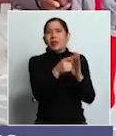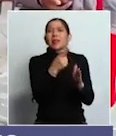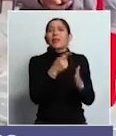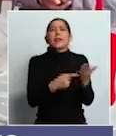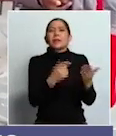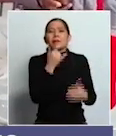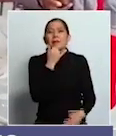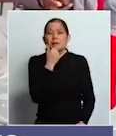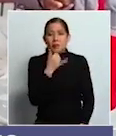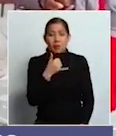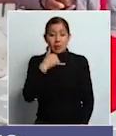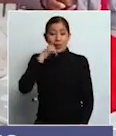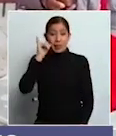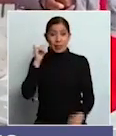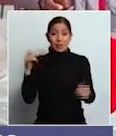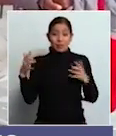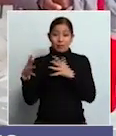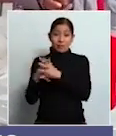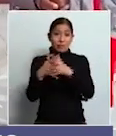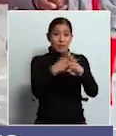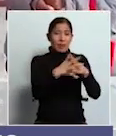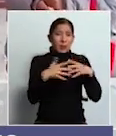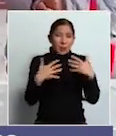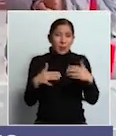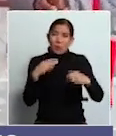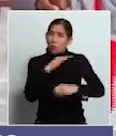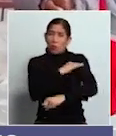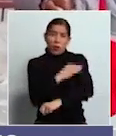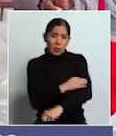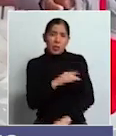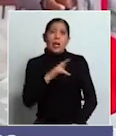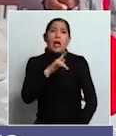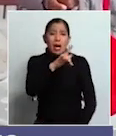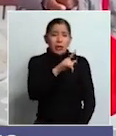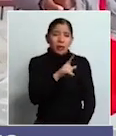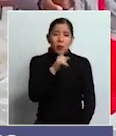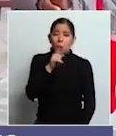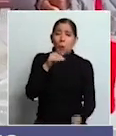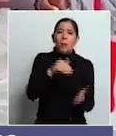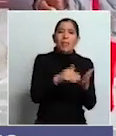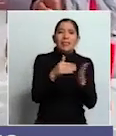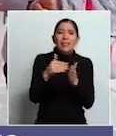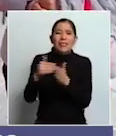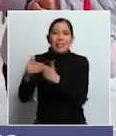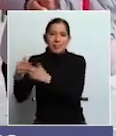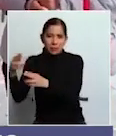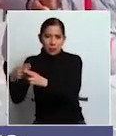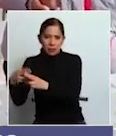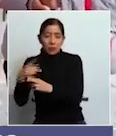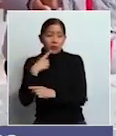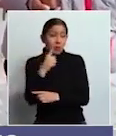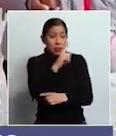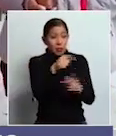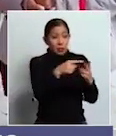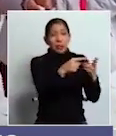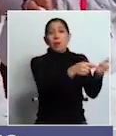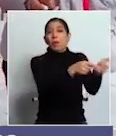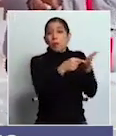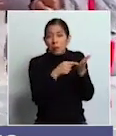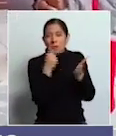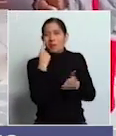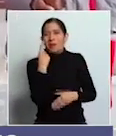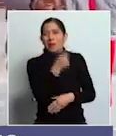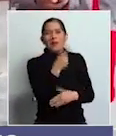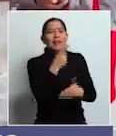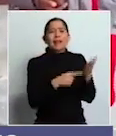ocurrido la pasada jornada en este bloqueo contundente en la ciudad del Alto, este bloqueo de 1000 esquinas, sino cuáles son estas falencias, qué es lo que se